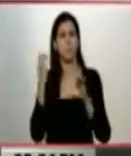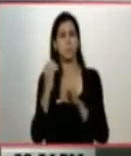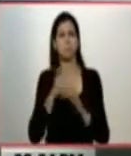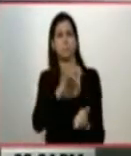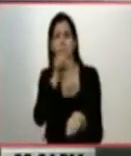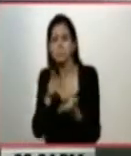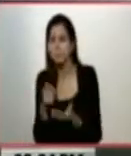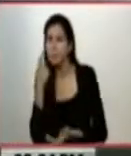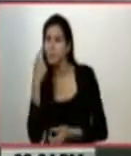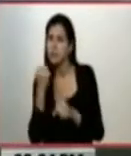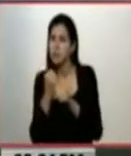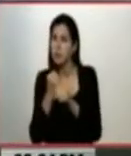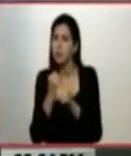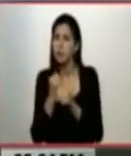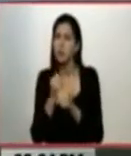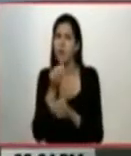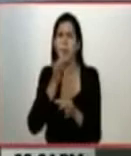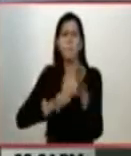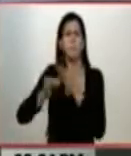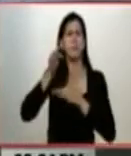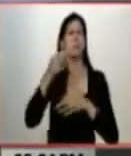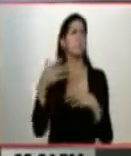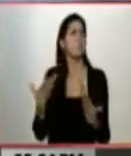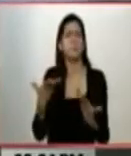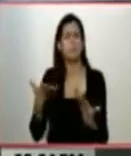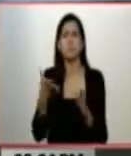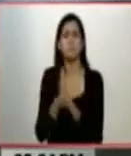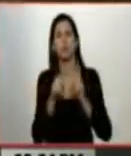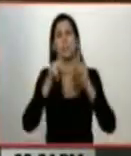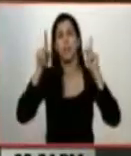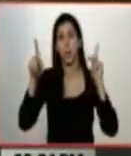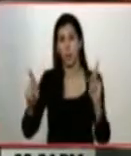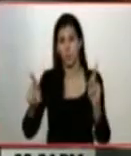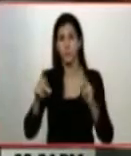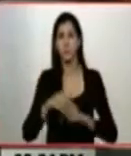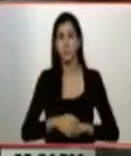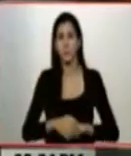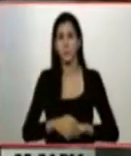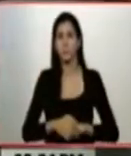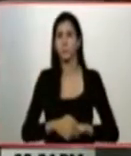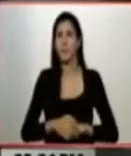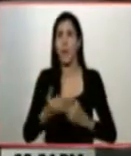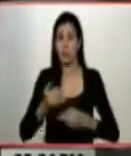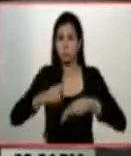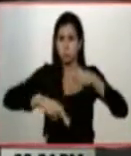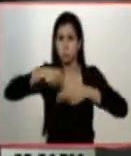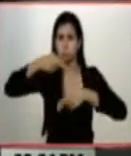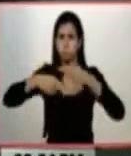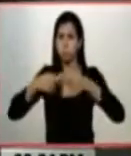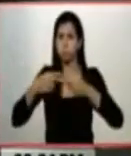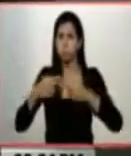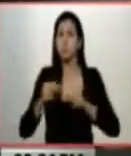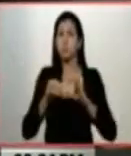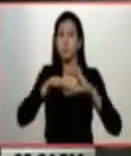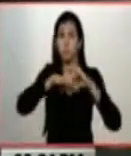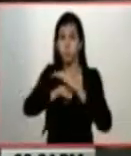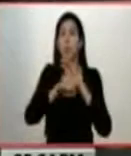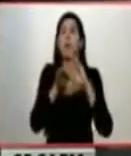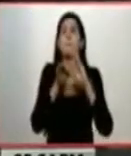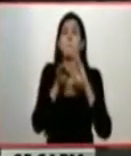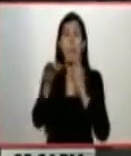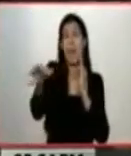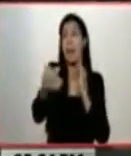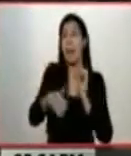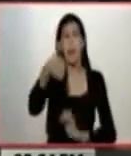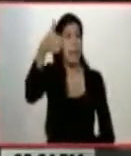y explicó en qué consisten estos trabajos. Veamos. Estamos construyendo el túnel más